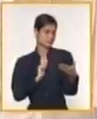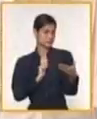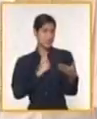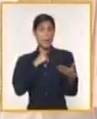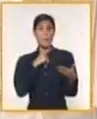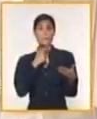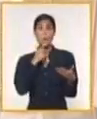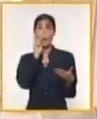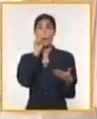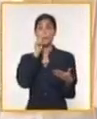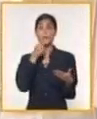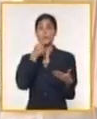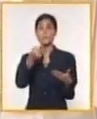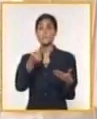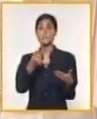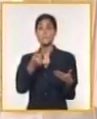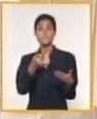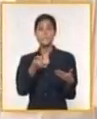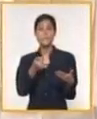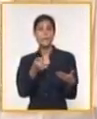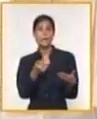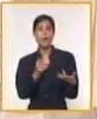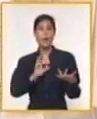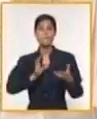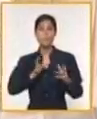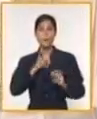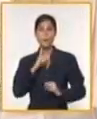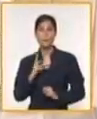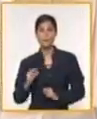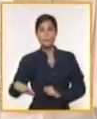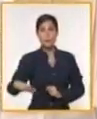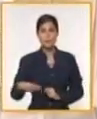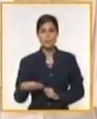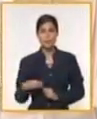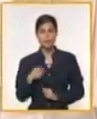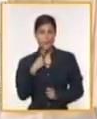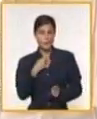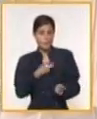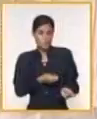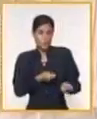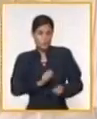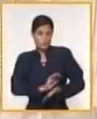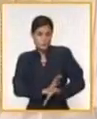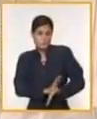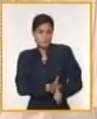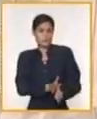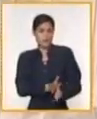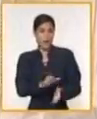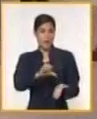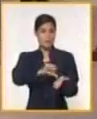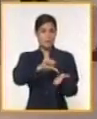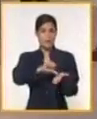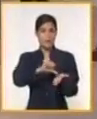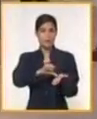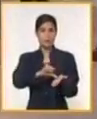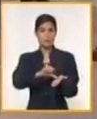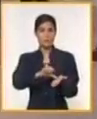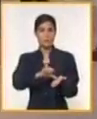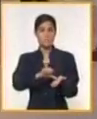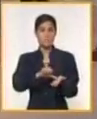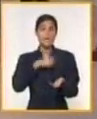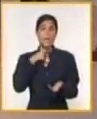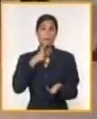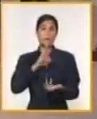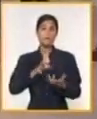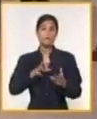qué punto pudieran estar utilizando esto para presionar a Irán para que hagas concesiones? La ambigüedad estratégica significa...